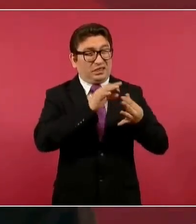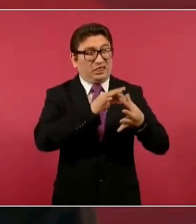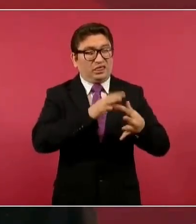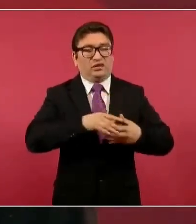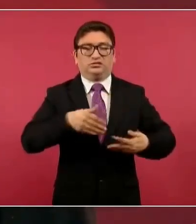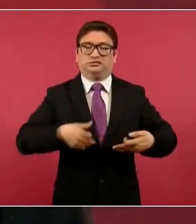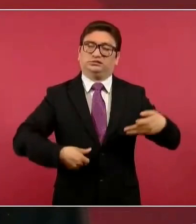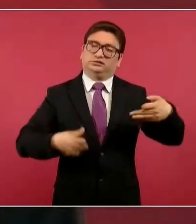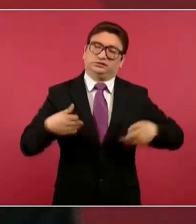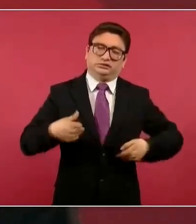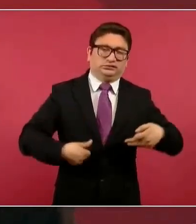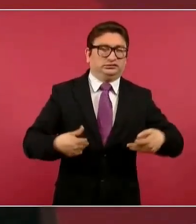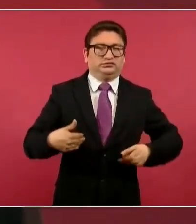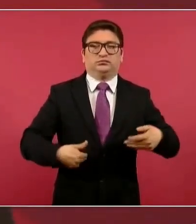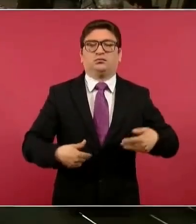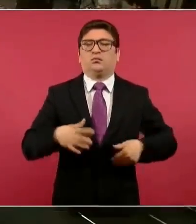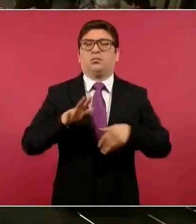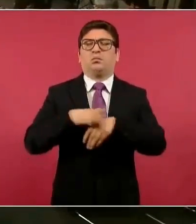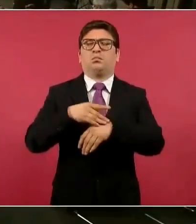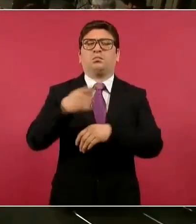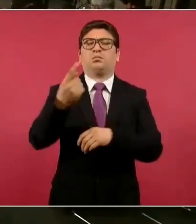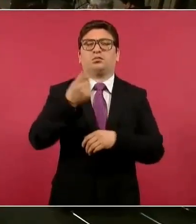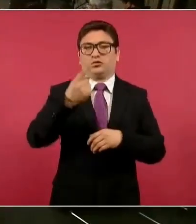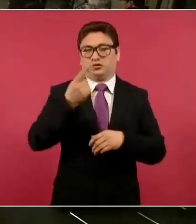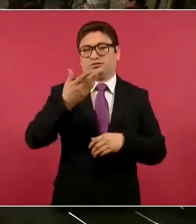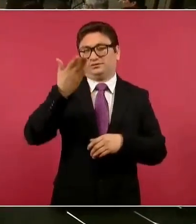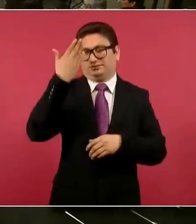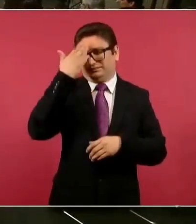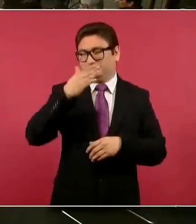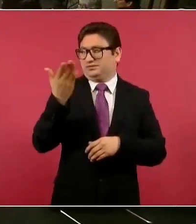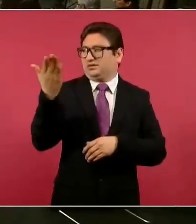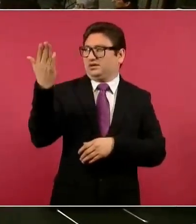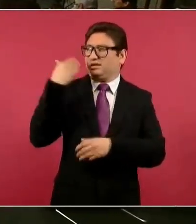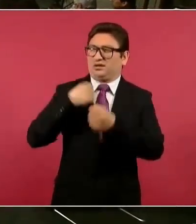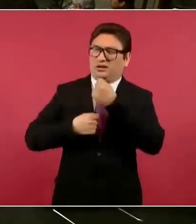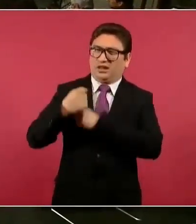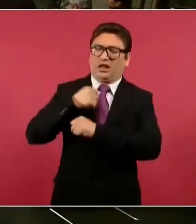porque también durante mucho tiempo